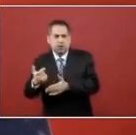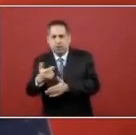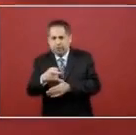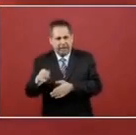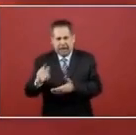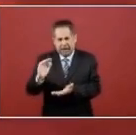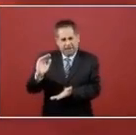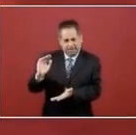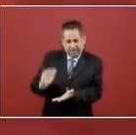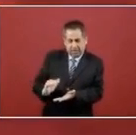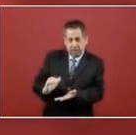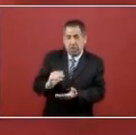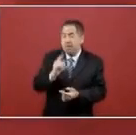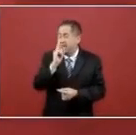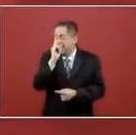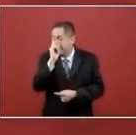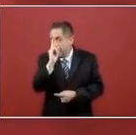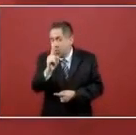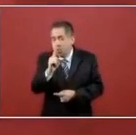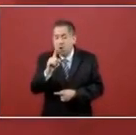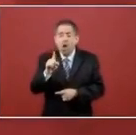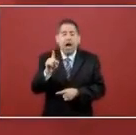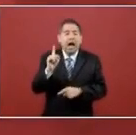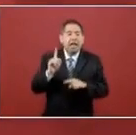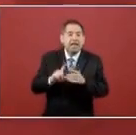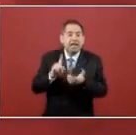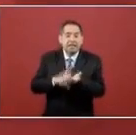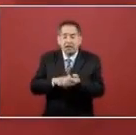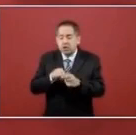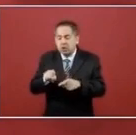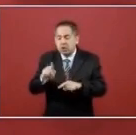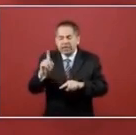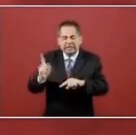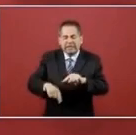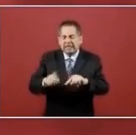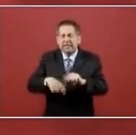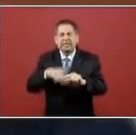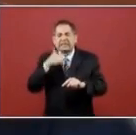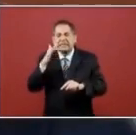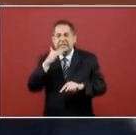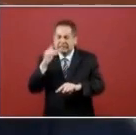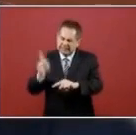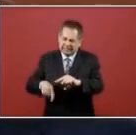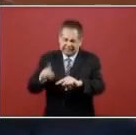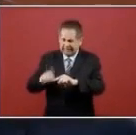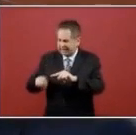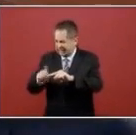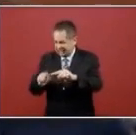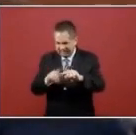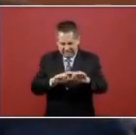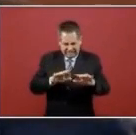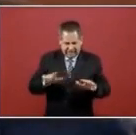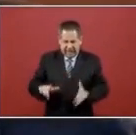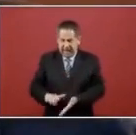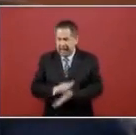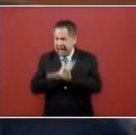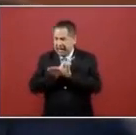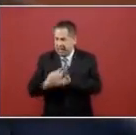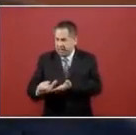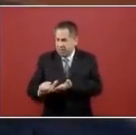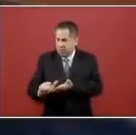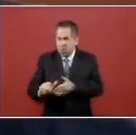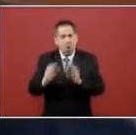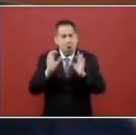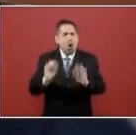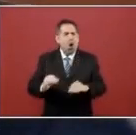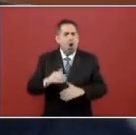todo limpiar a Pemex de corrupción. Y esto nos va a permitir